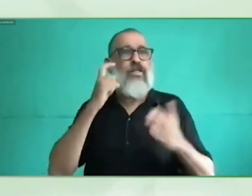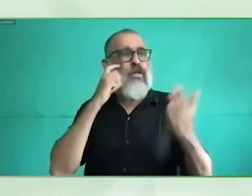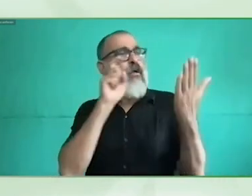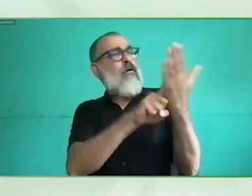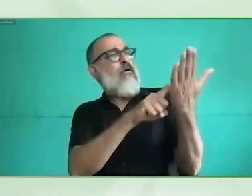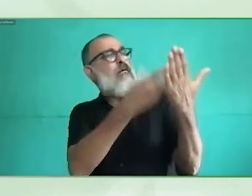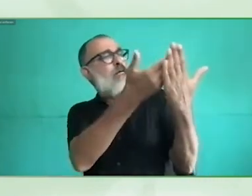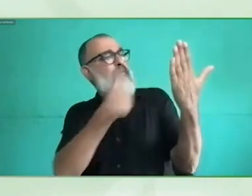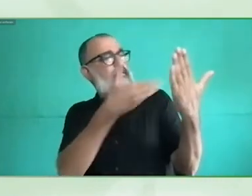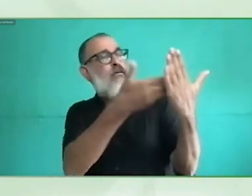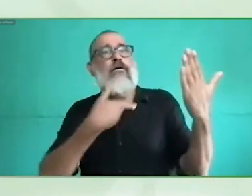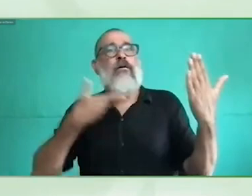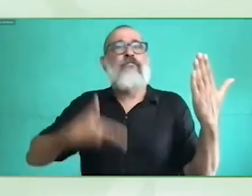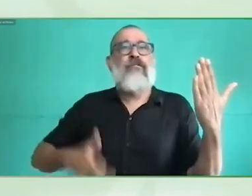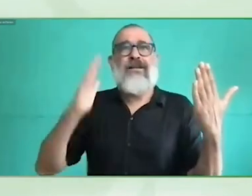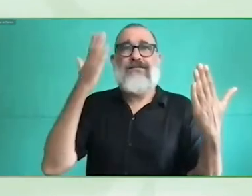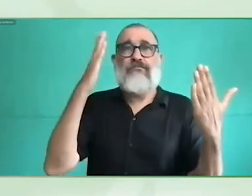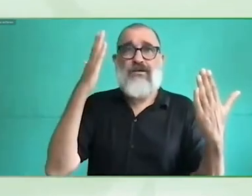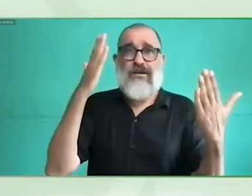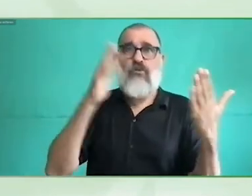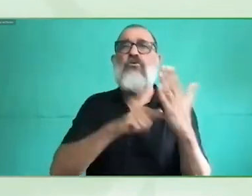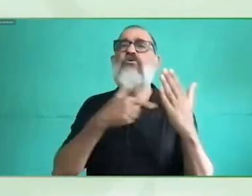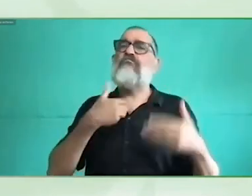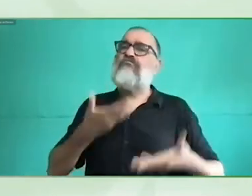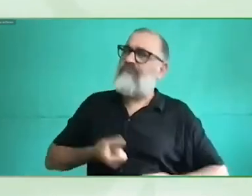nada más que personas Muchas gracias